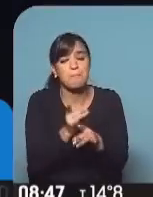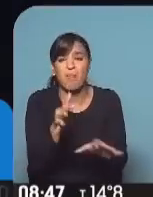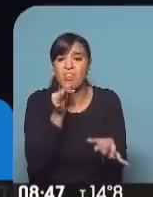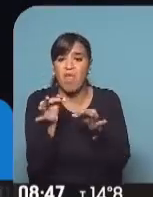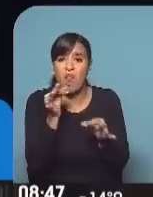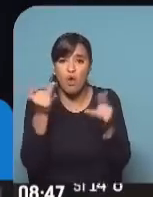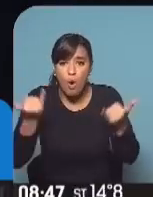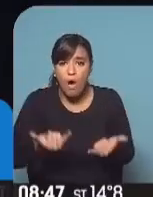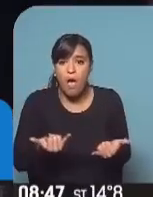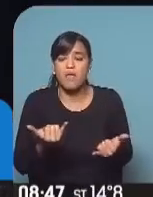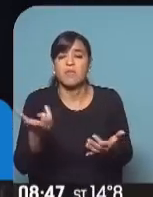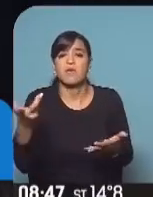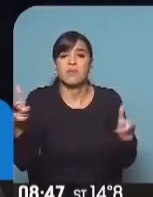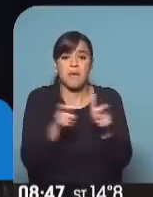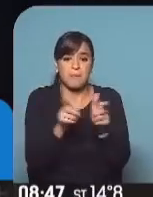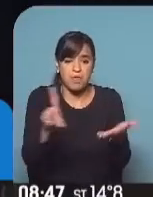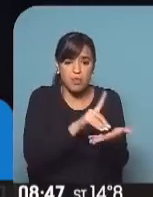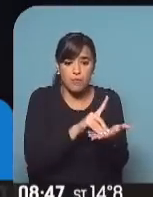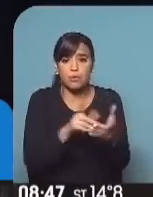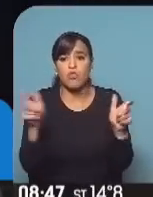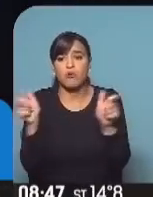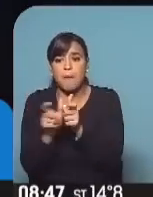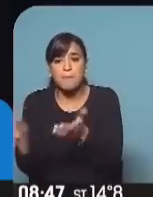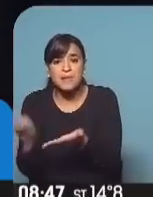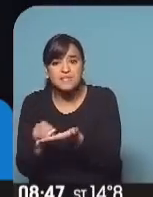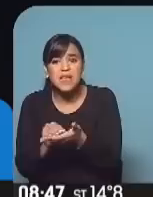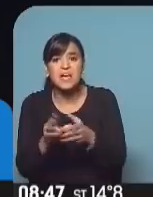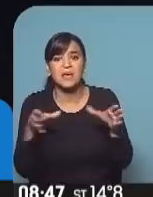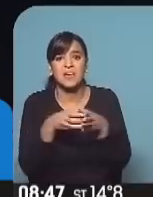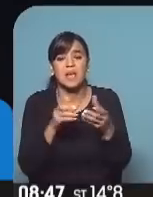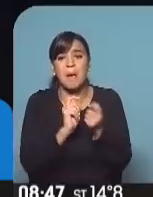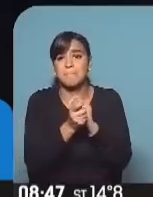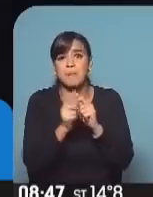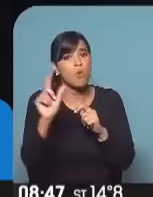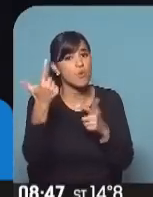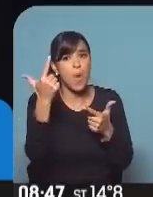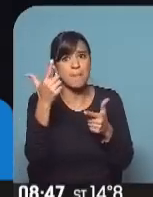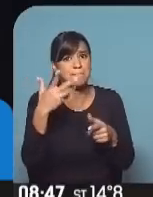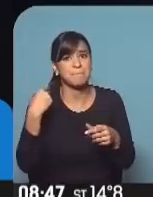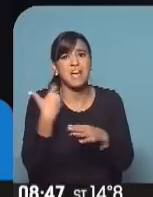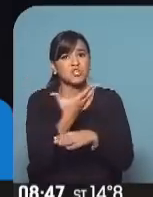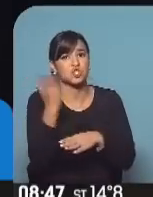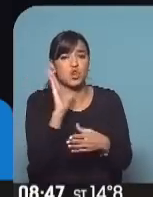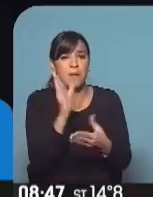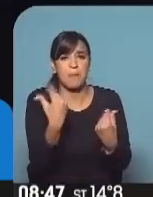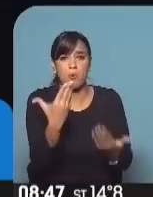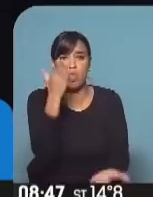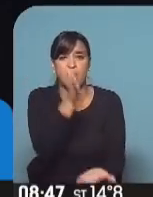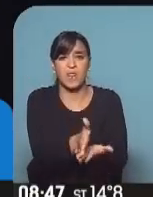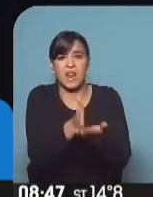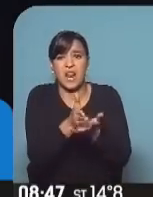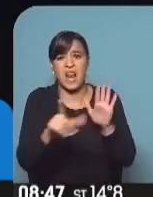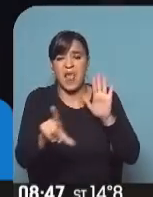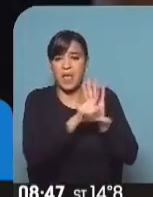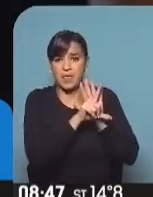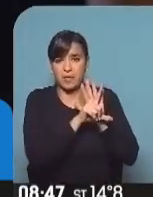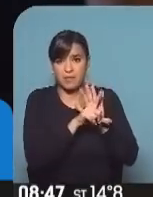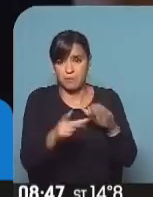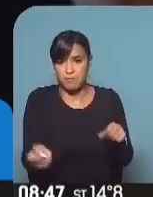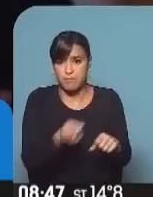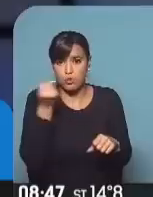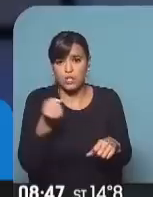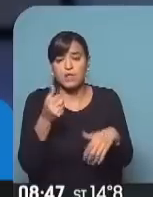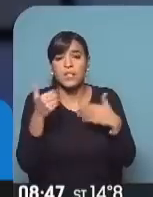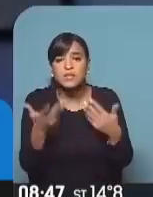ni en la cámara diputado ni en la cámara de senadores cambiemos tiene mayoría para sancionar las leyes importantes que necesitaba el país